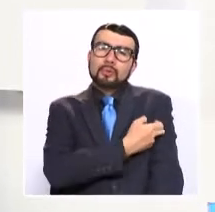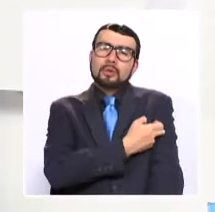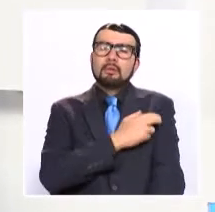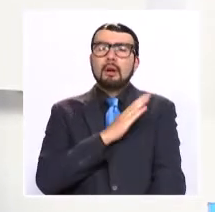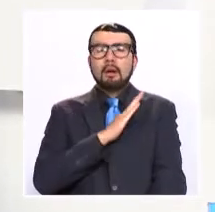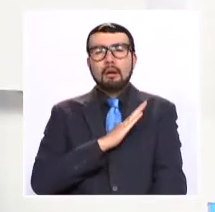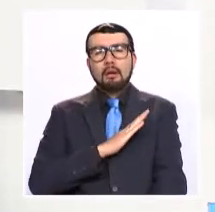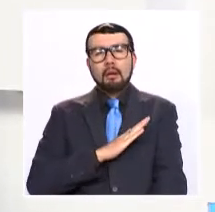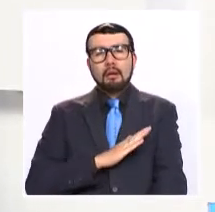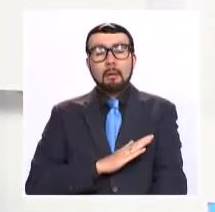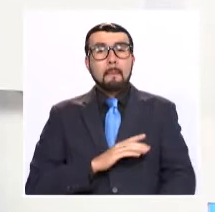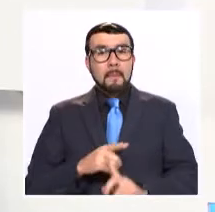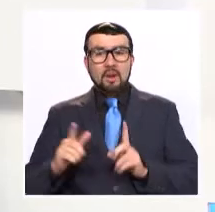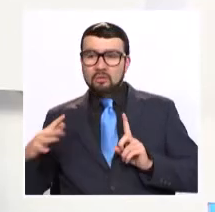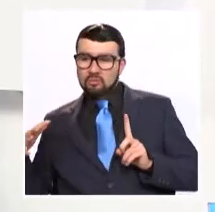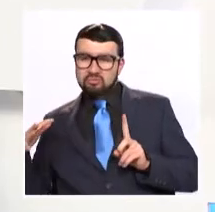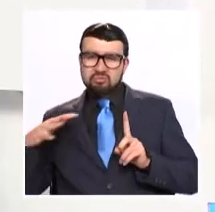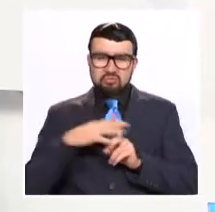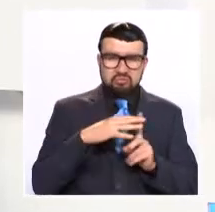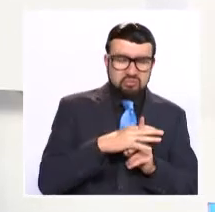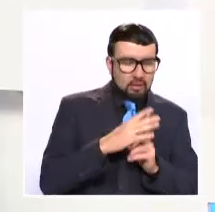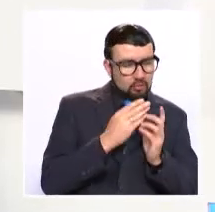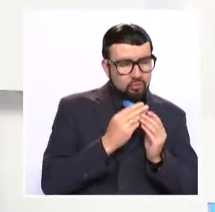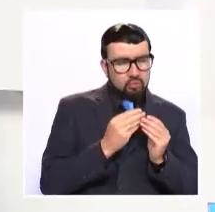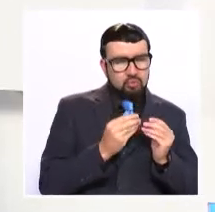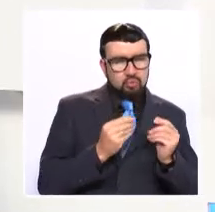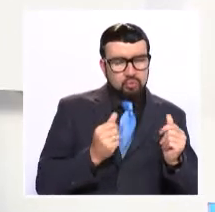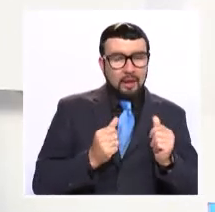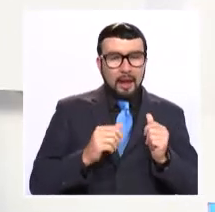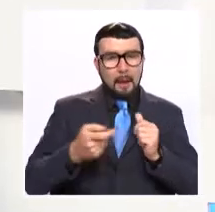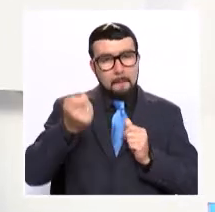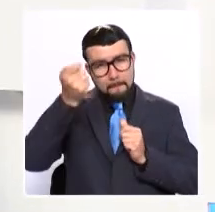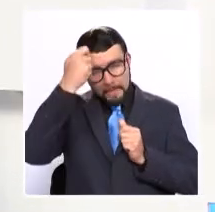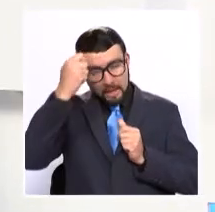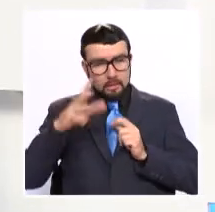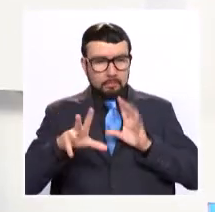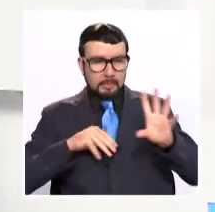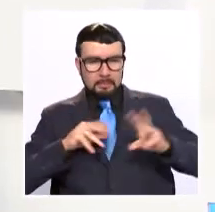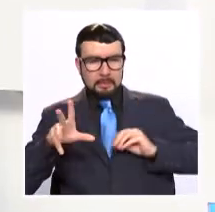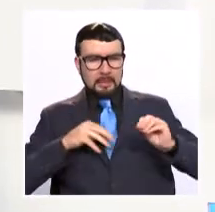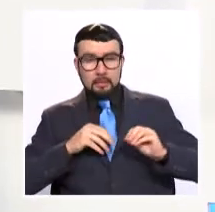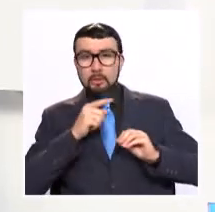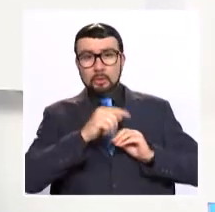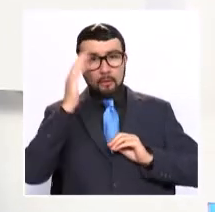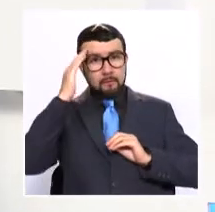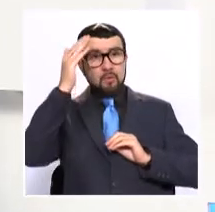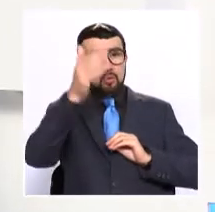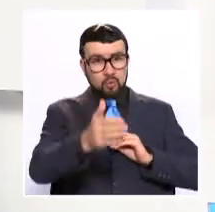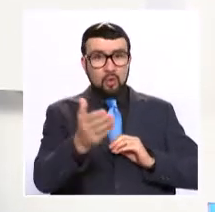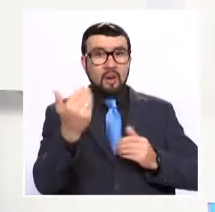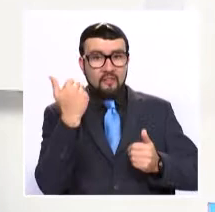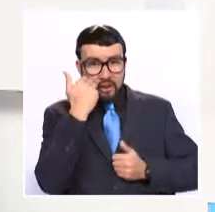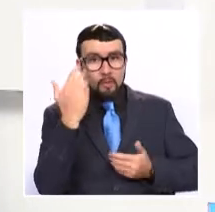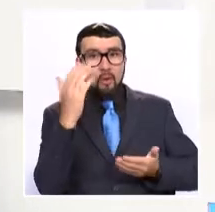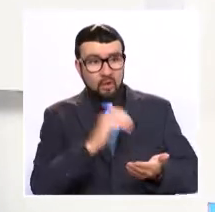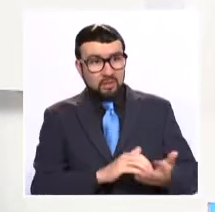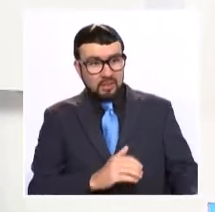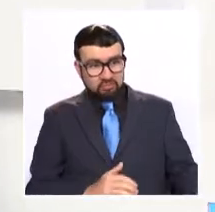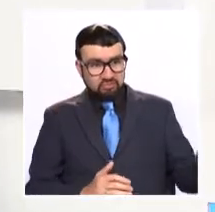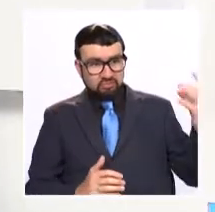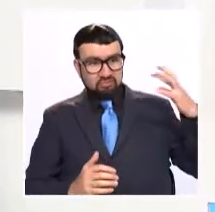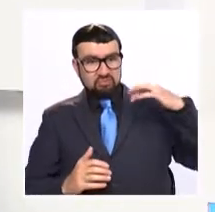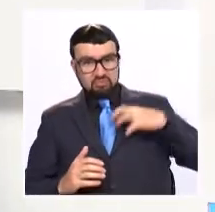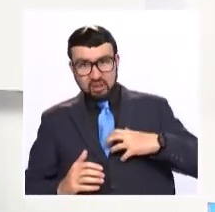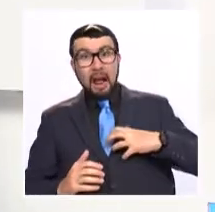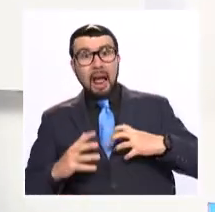mecanismos de virulencia que esa bacteria o ese virus pueda tener. Entonces, lo que se hace es que cuando ese virus o esa bacteria, en este